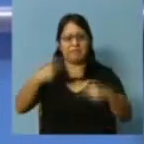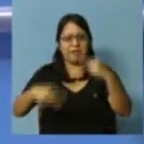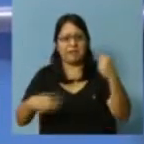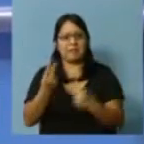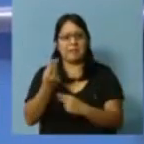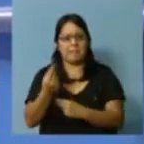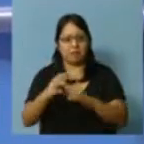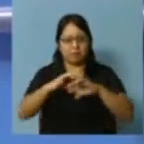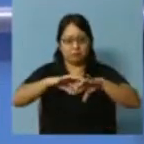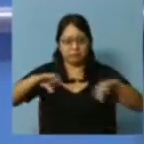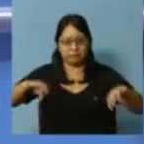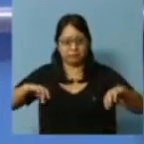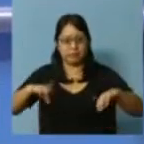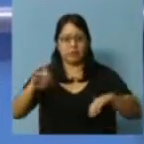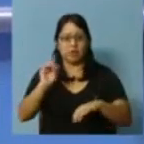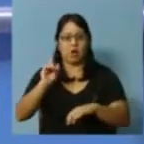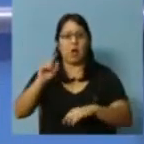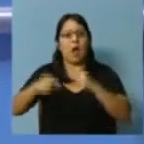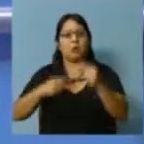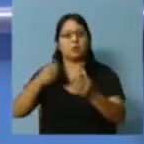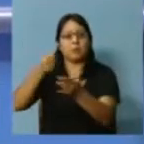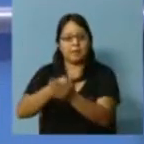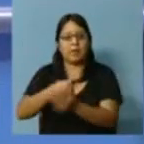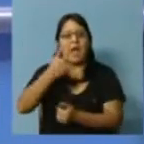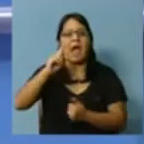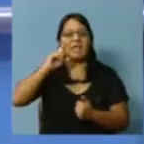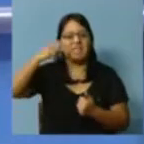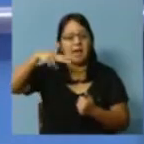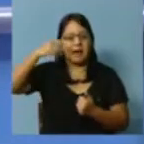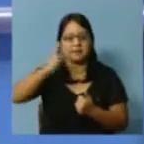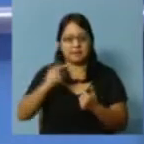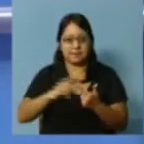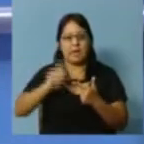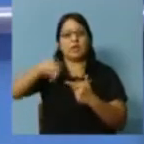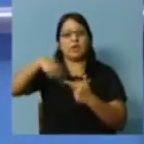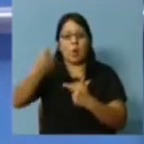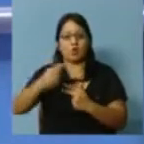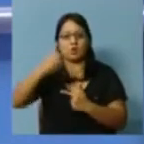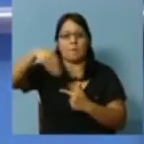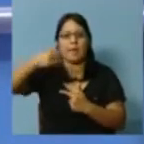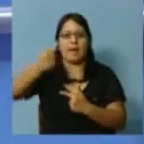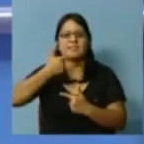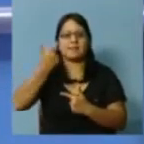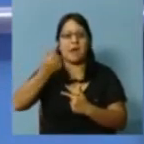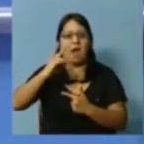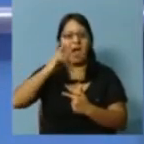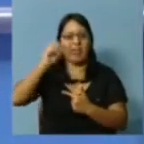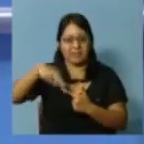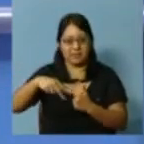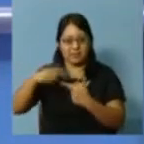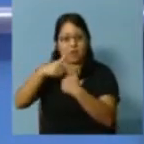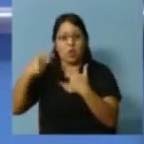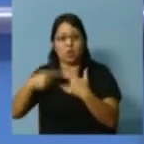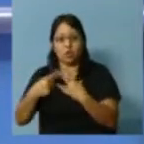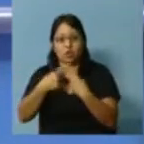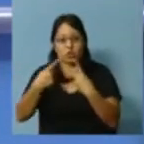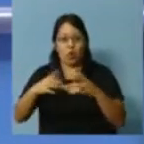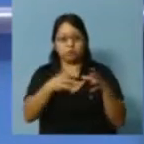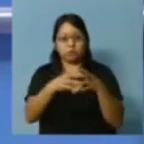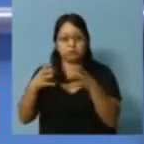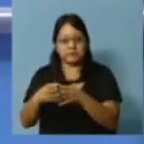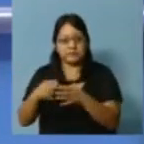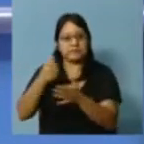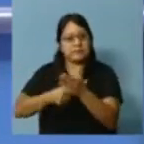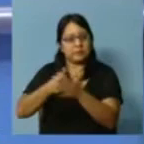están pagando en este caso alianza y massalín entendemos que eso no lo justo vamos a seguir haciendo todas estas gestiones que venimos haciendo